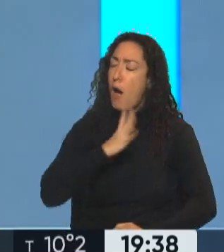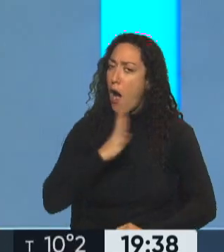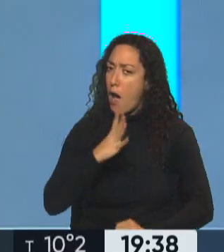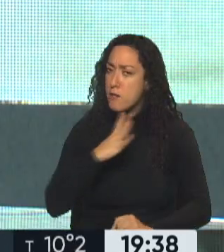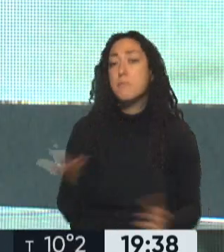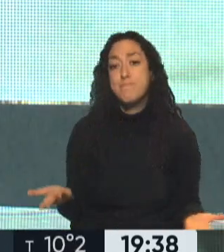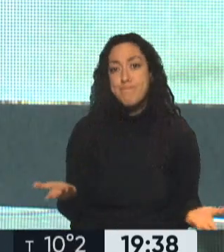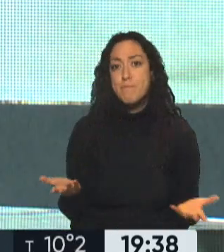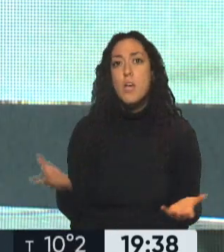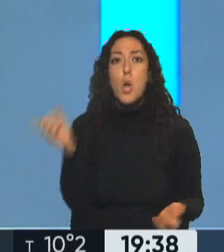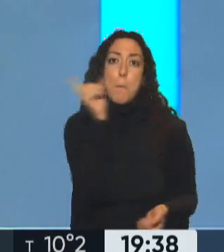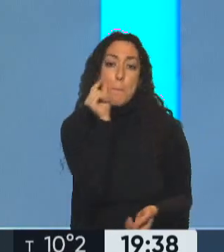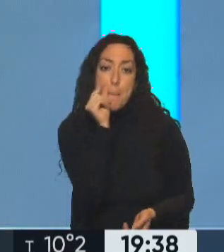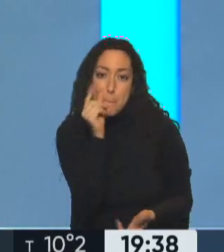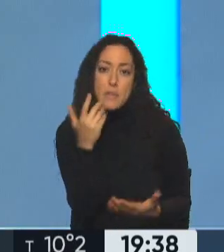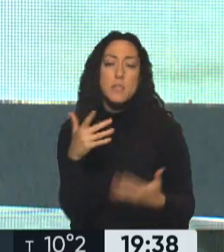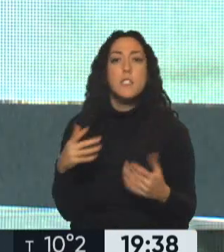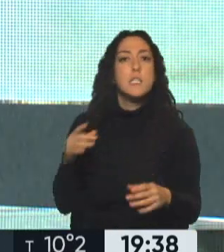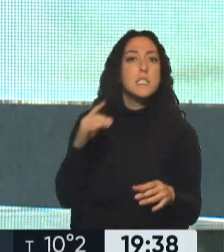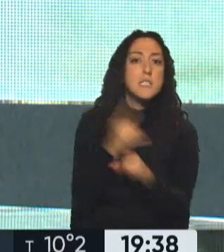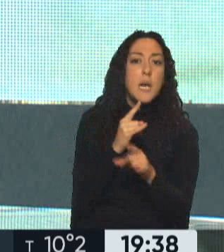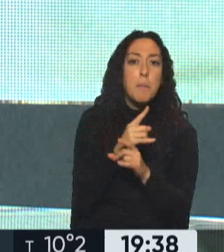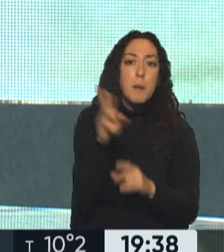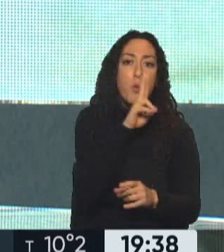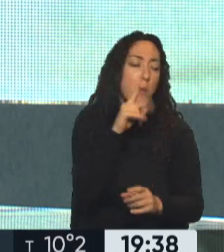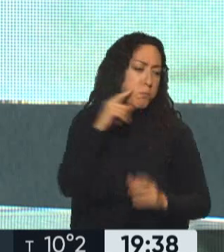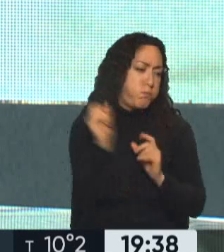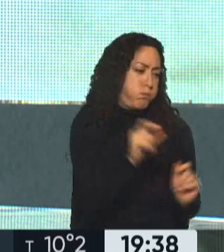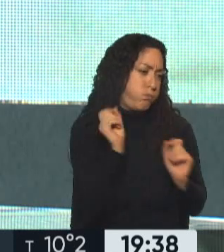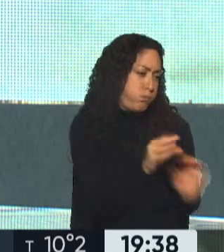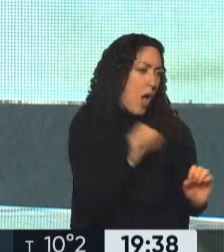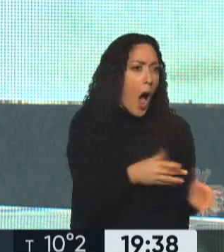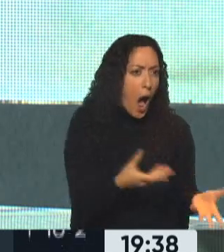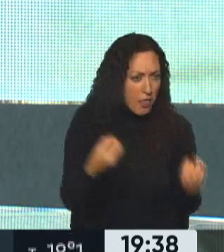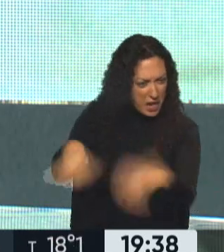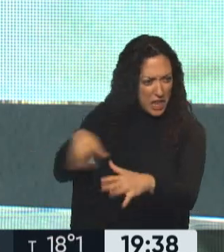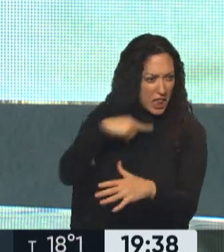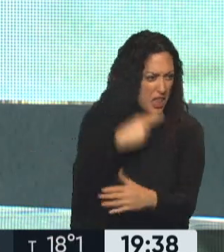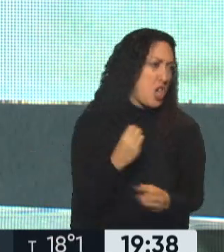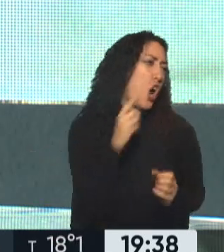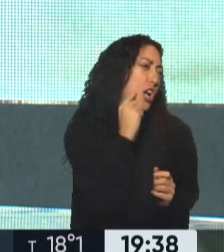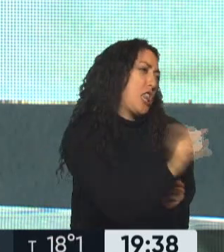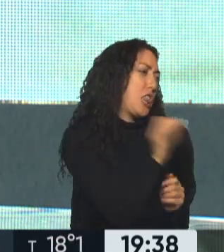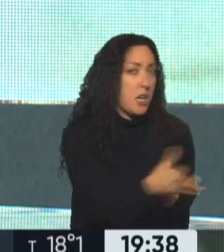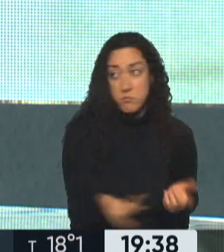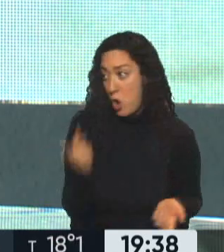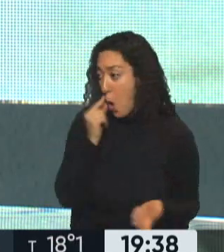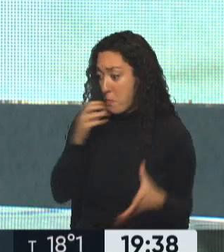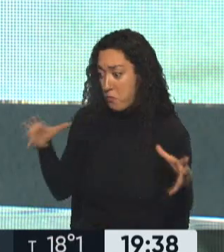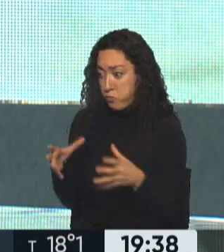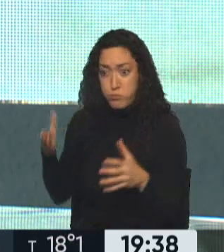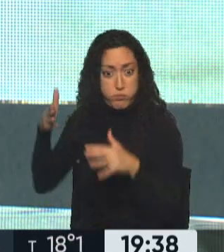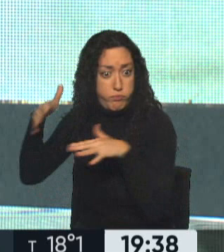papás, siempre se las cuestiona, y muy rápidamente, ¿cómo dejaste a tus chicos dónde para ir a trabajar? Pero los hombres se juntan a jugar al fútbol,